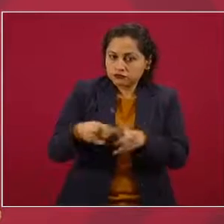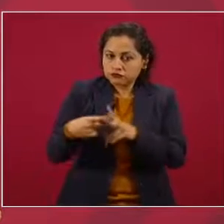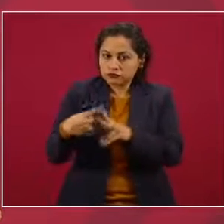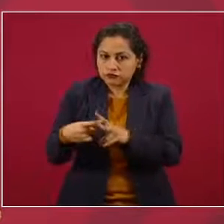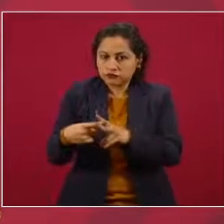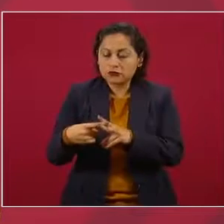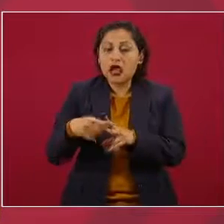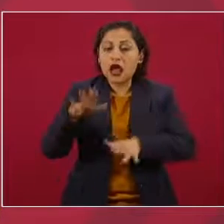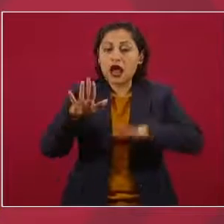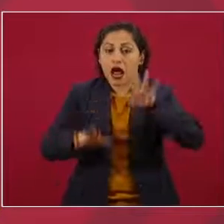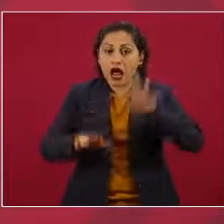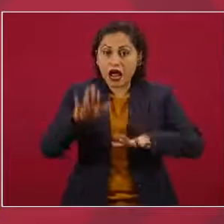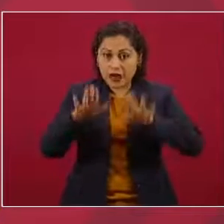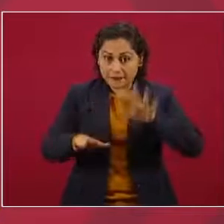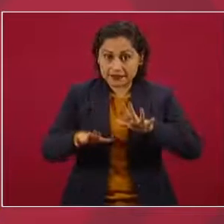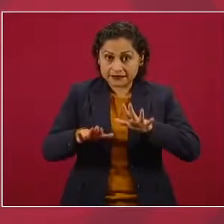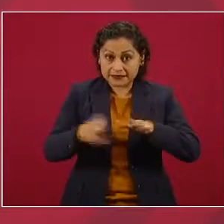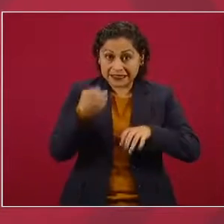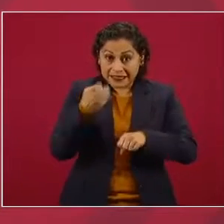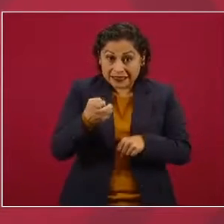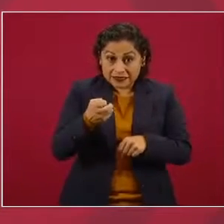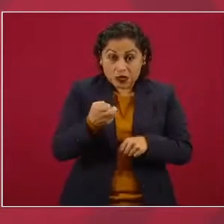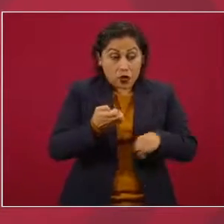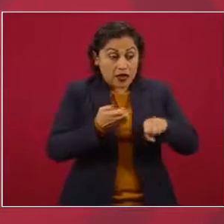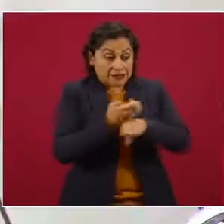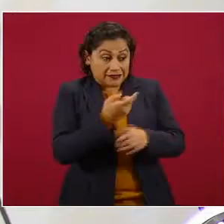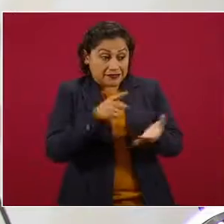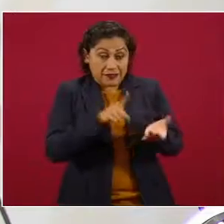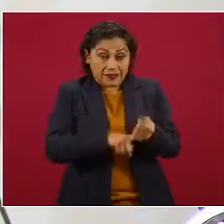del presupuesto de un estado.